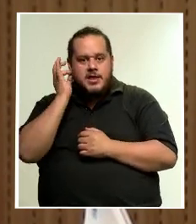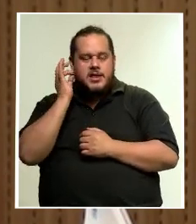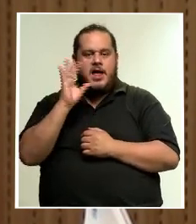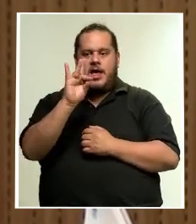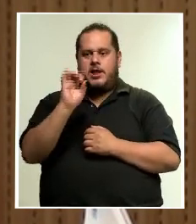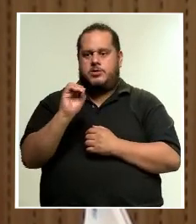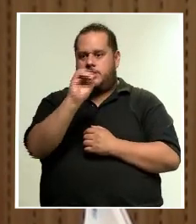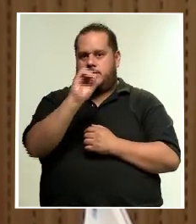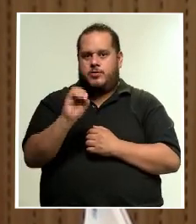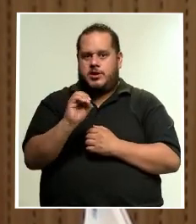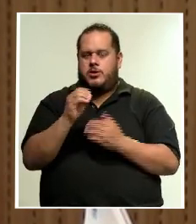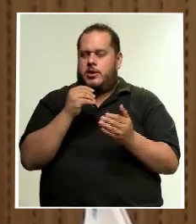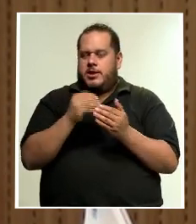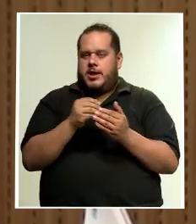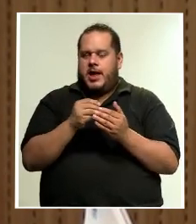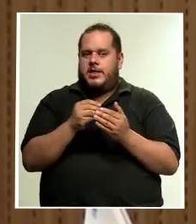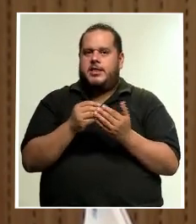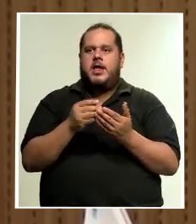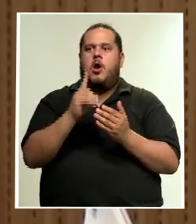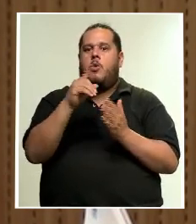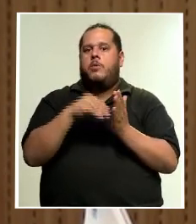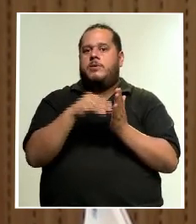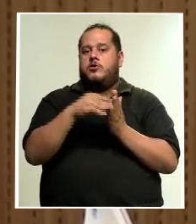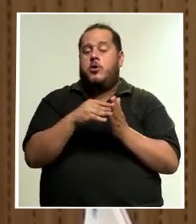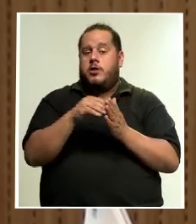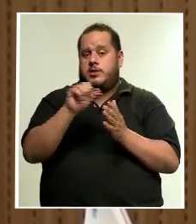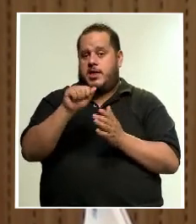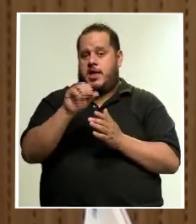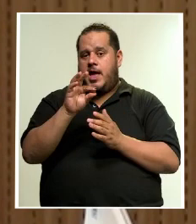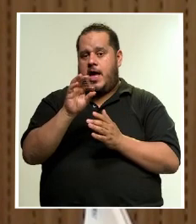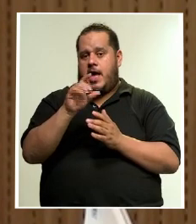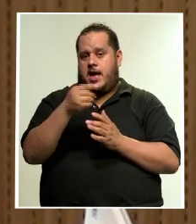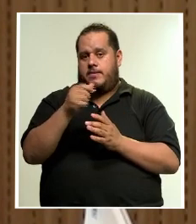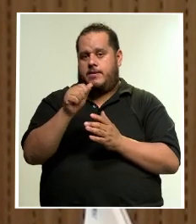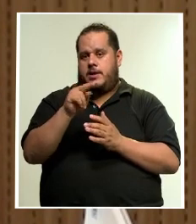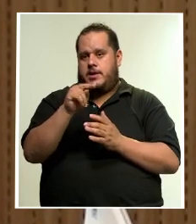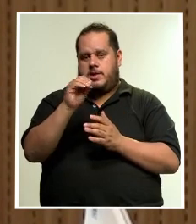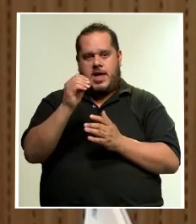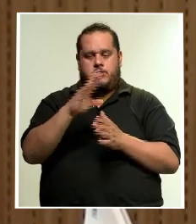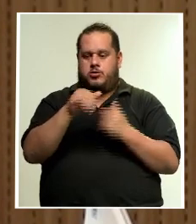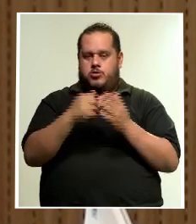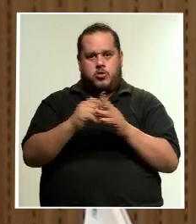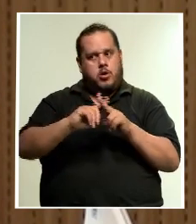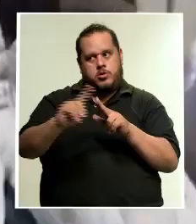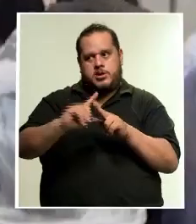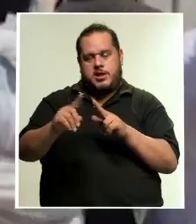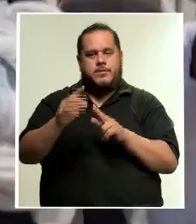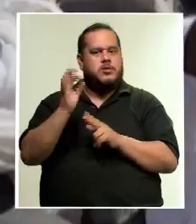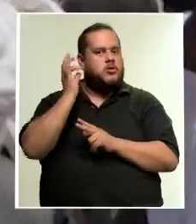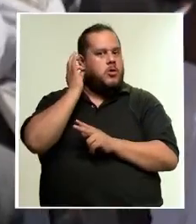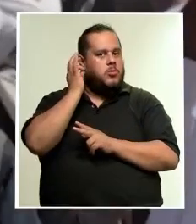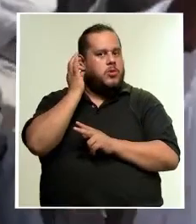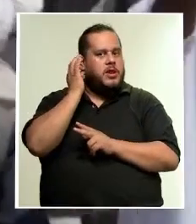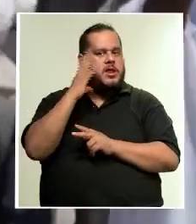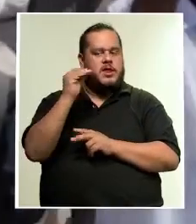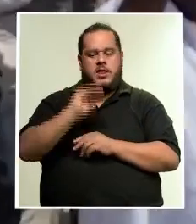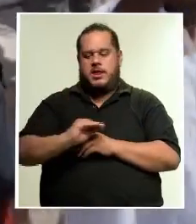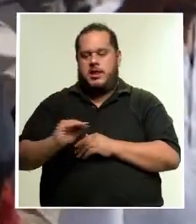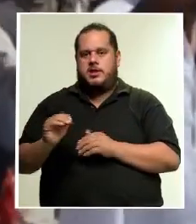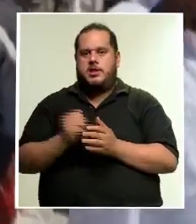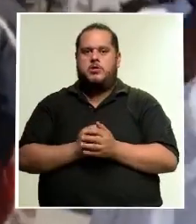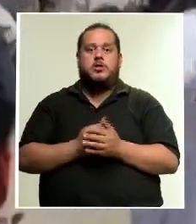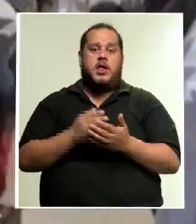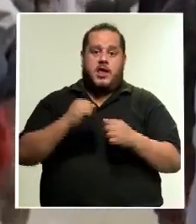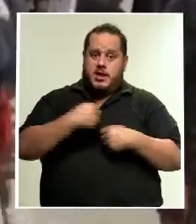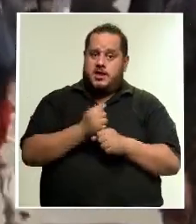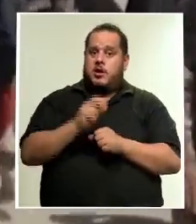casi un cuarto de millón de afganos que se han visto obligados a huir desde finales de mayo son mujeres y niños. El domingo los insurgentes se hicieron con la